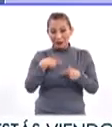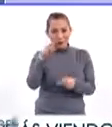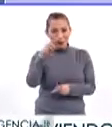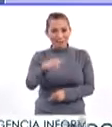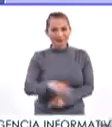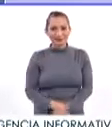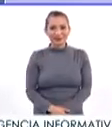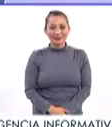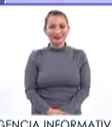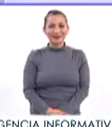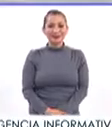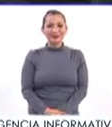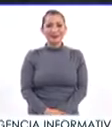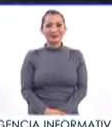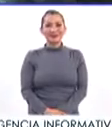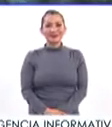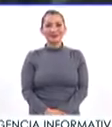Veamos.